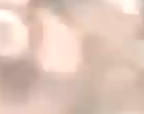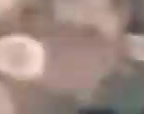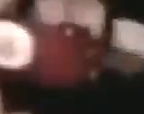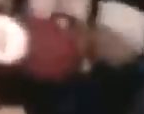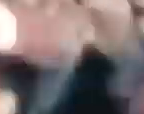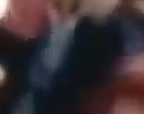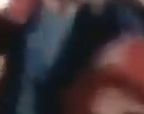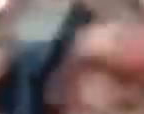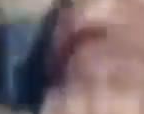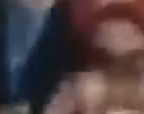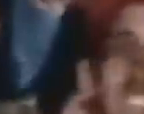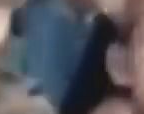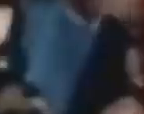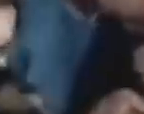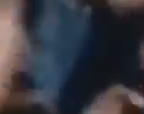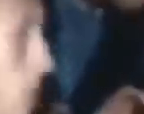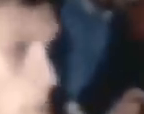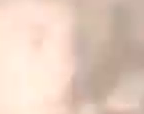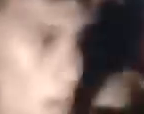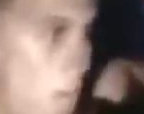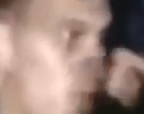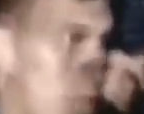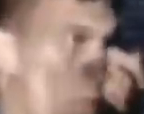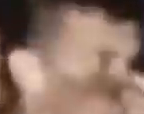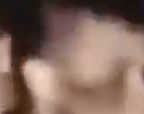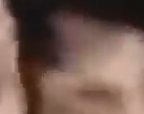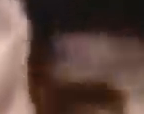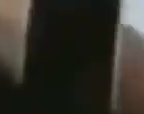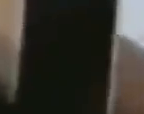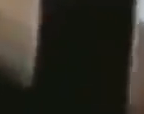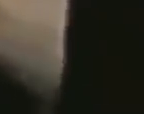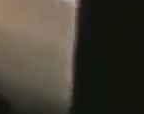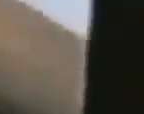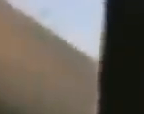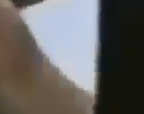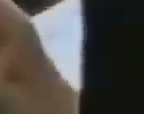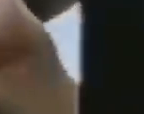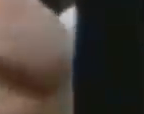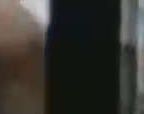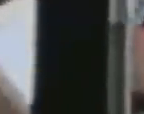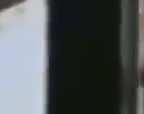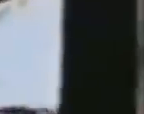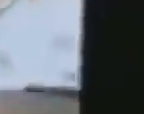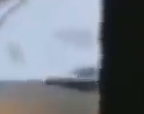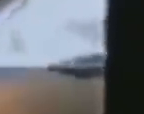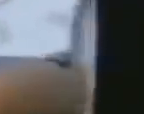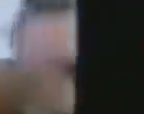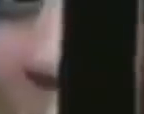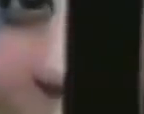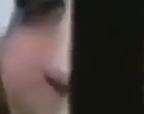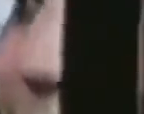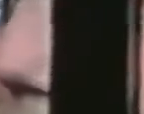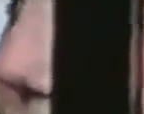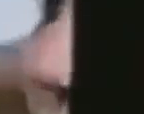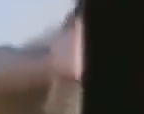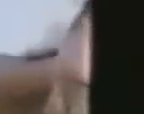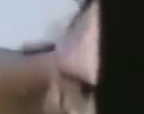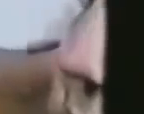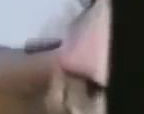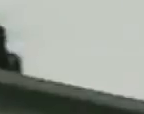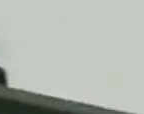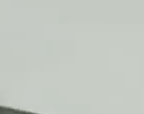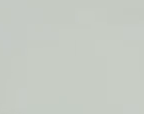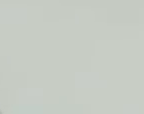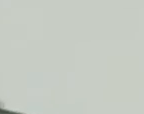quedarse. Así nos cuesta la vida, pero queremos que esté aquí. Este es nuestro sueño, son nuestros hijos, queremos a